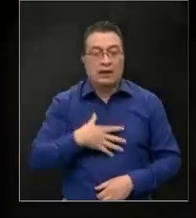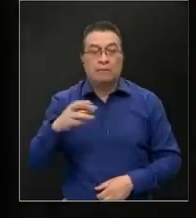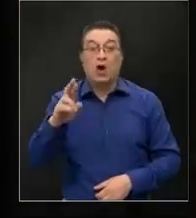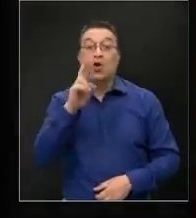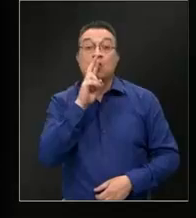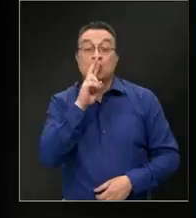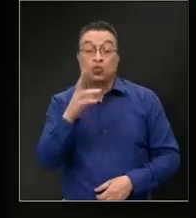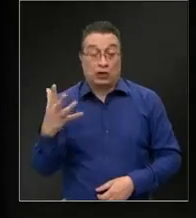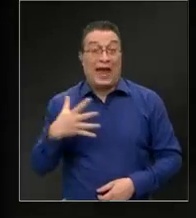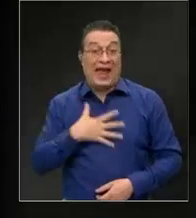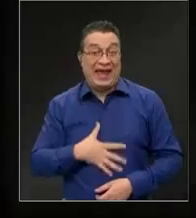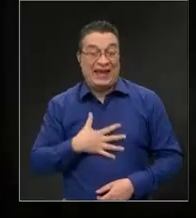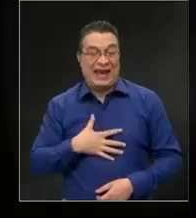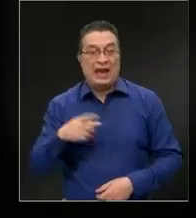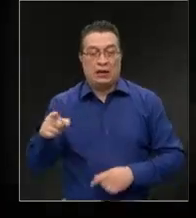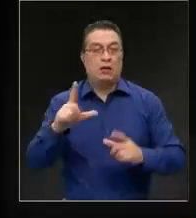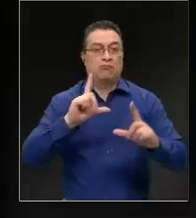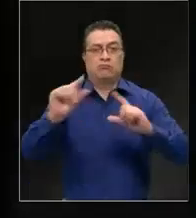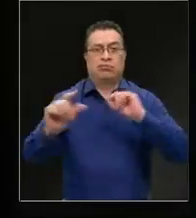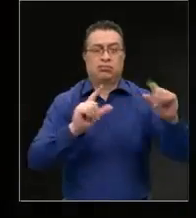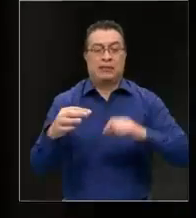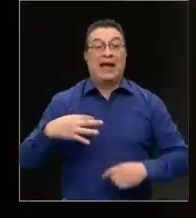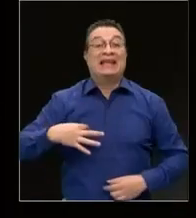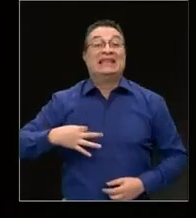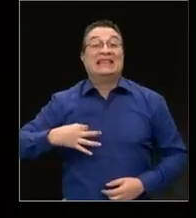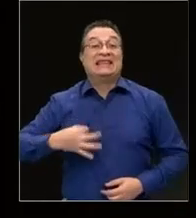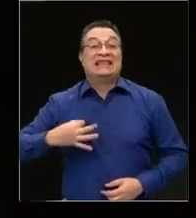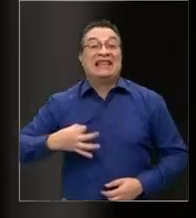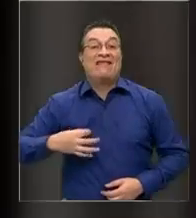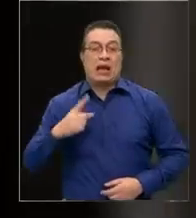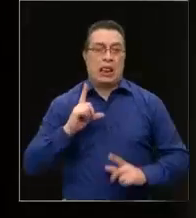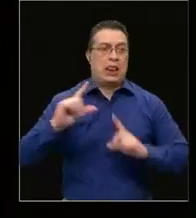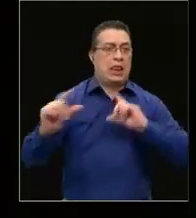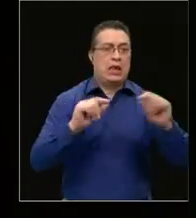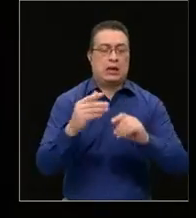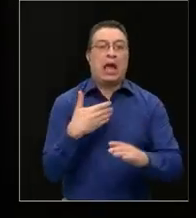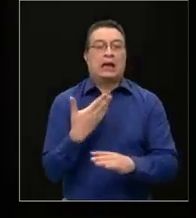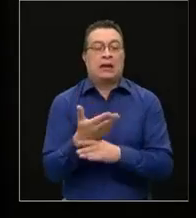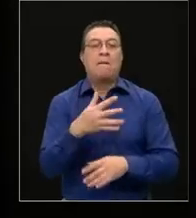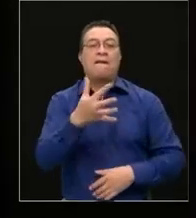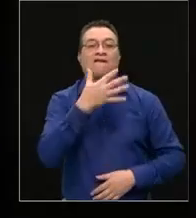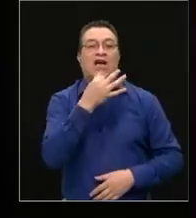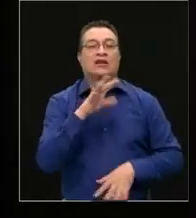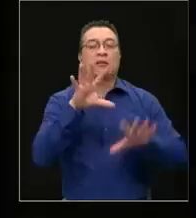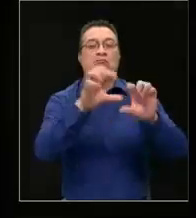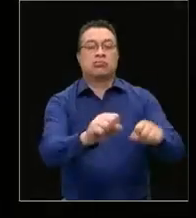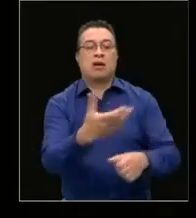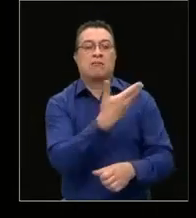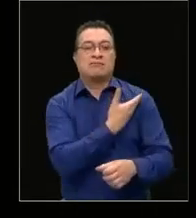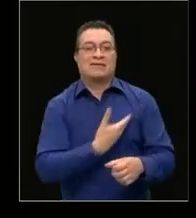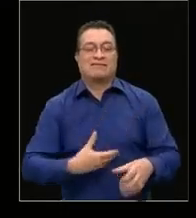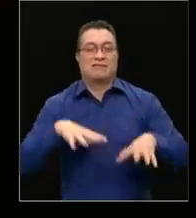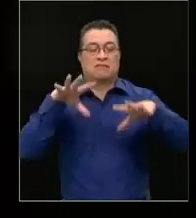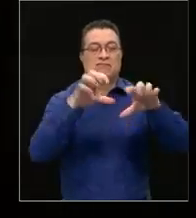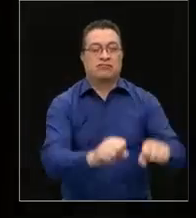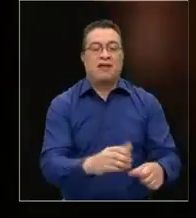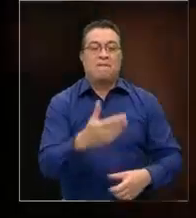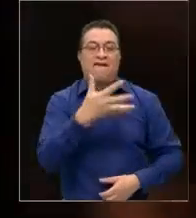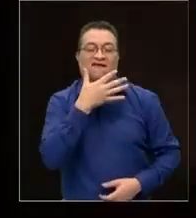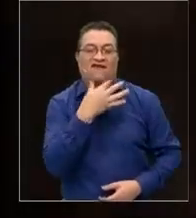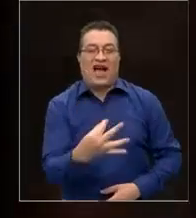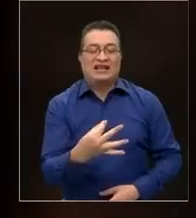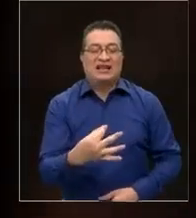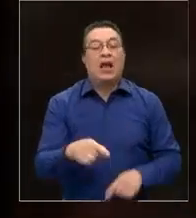rusas quieren desalojar la ciudad, quieren que los civiles salgan de la ciudad para hacer más fácil su captura. Y para eso uno de los puntos claves es empezar